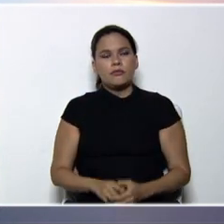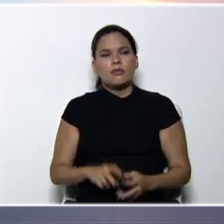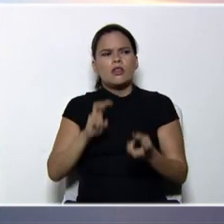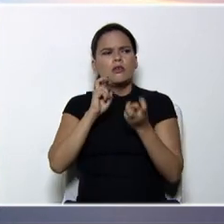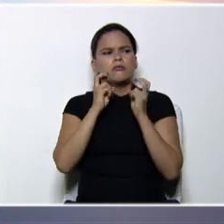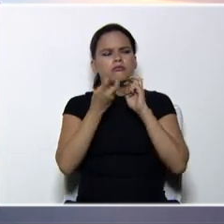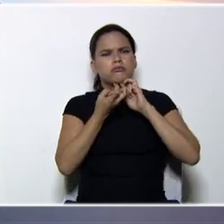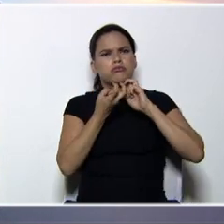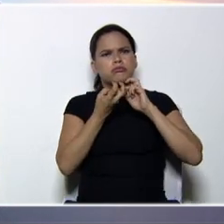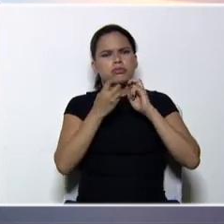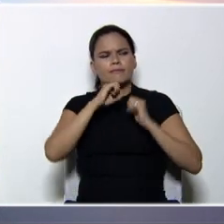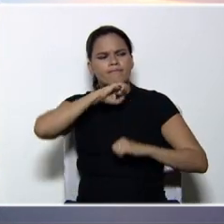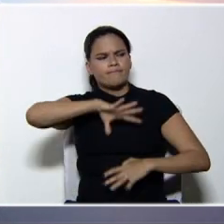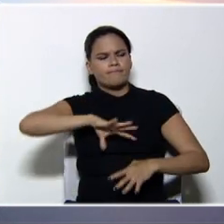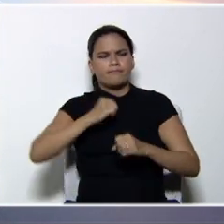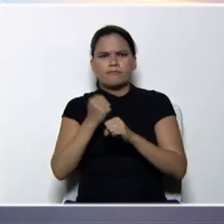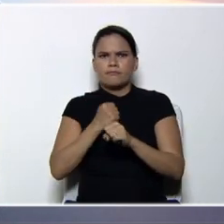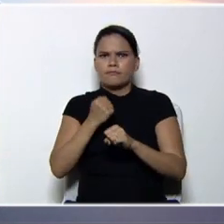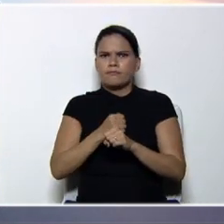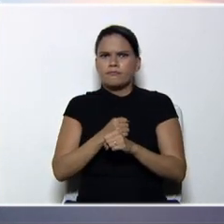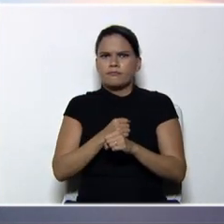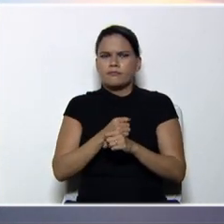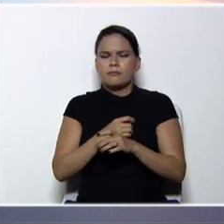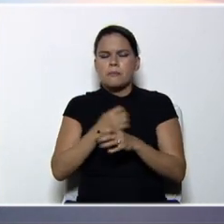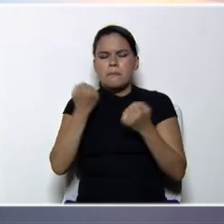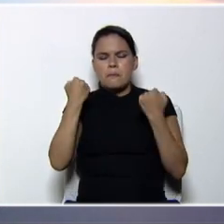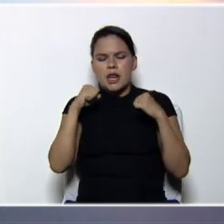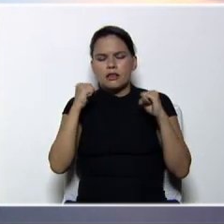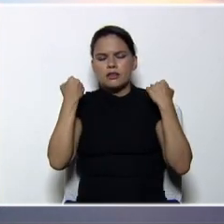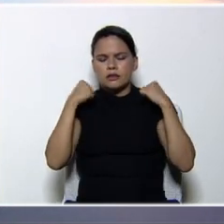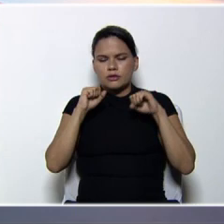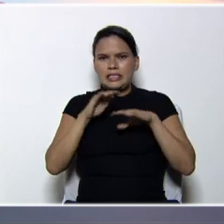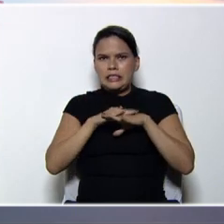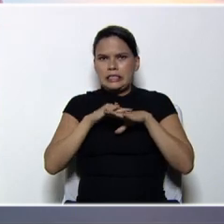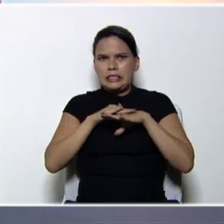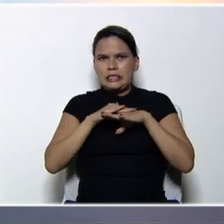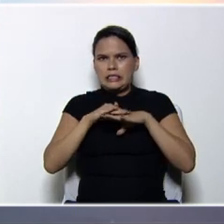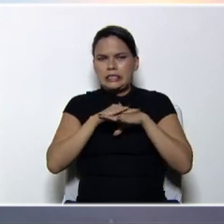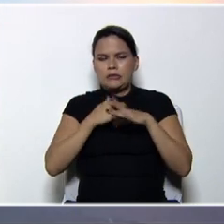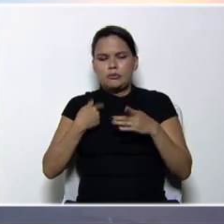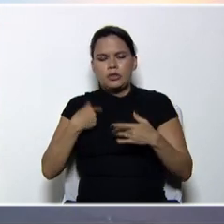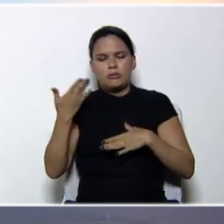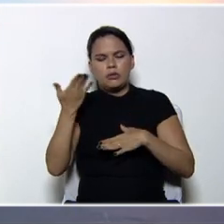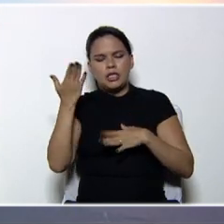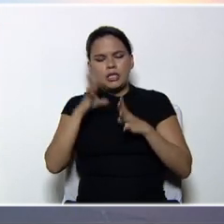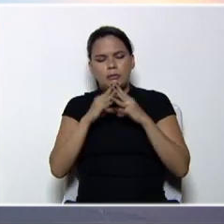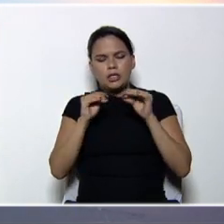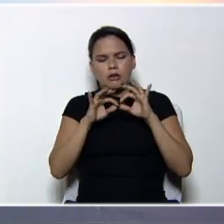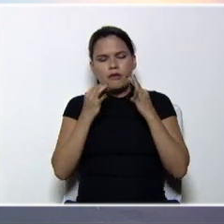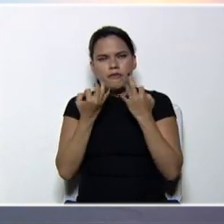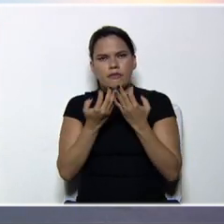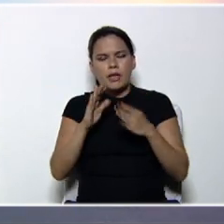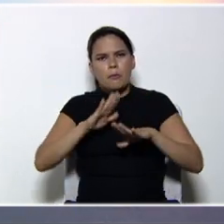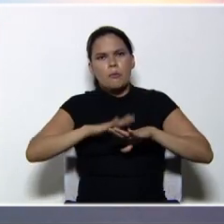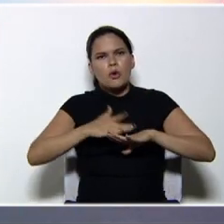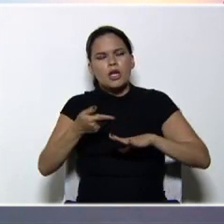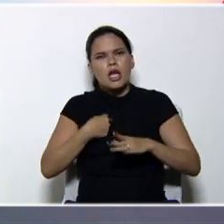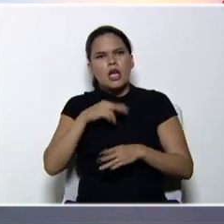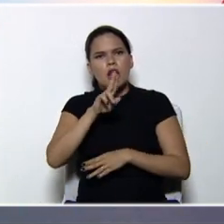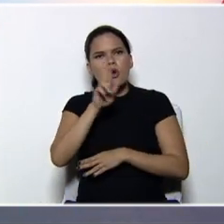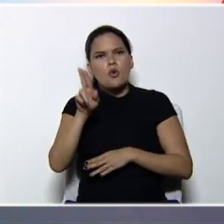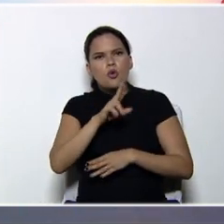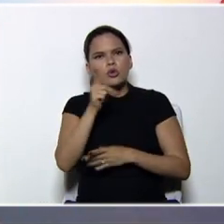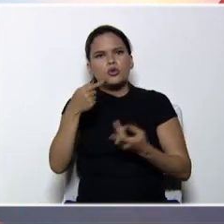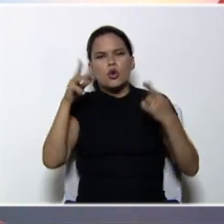teórico práctico presentado por el docente que me antecedió, muy interesante para toda la familia, pues es el uso adecuado de